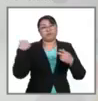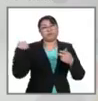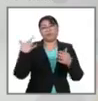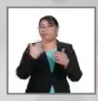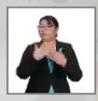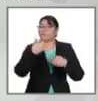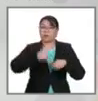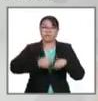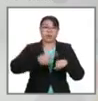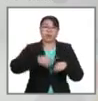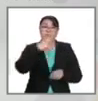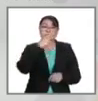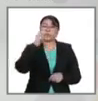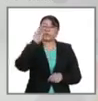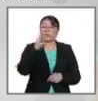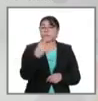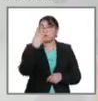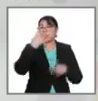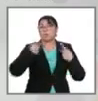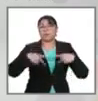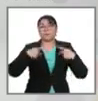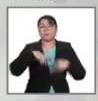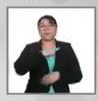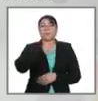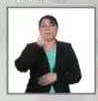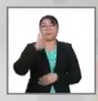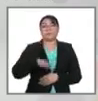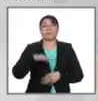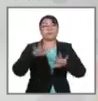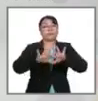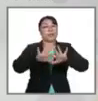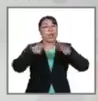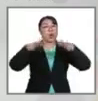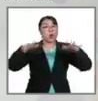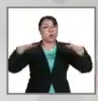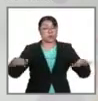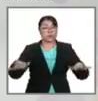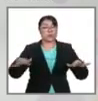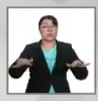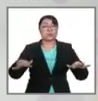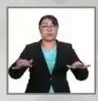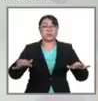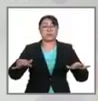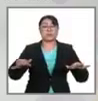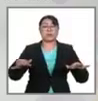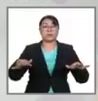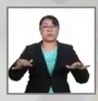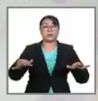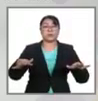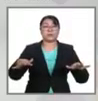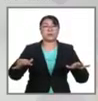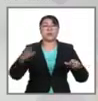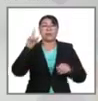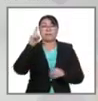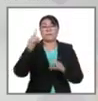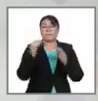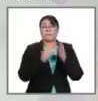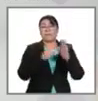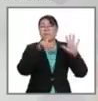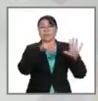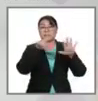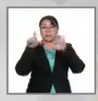con 294 defunciones la jurisdicción sanitaria número 4 que corresponde a la costa mil